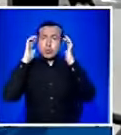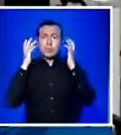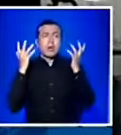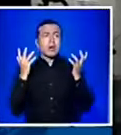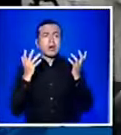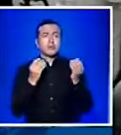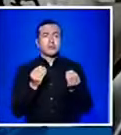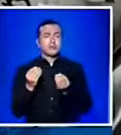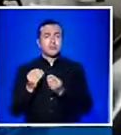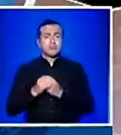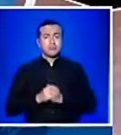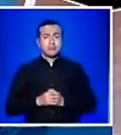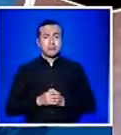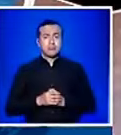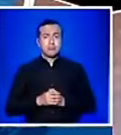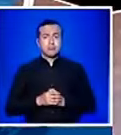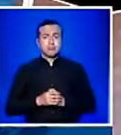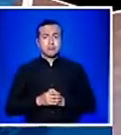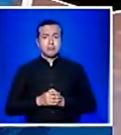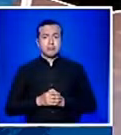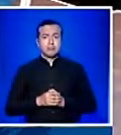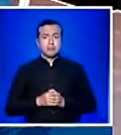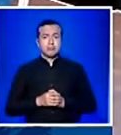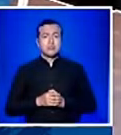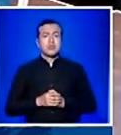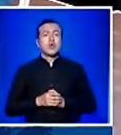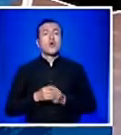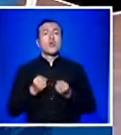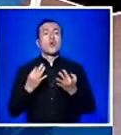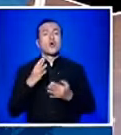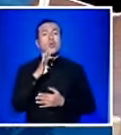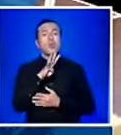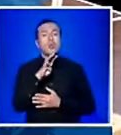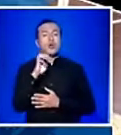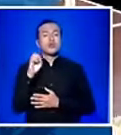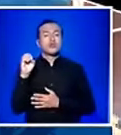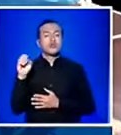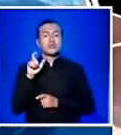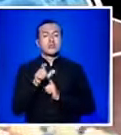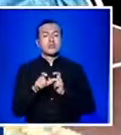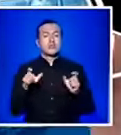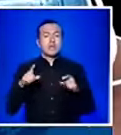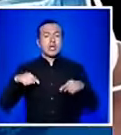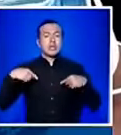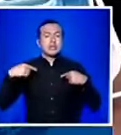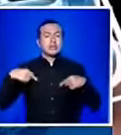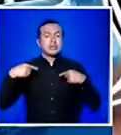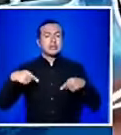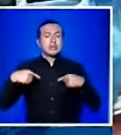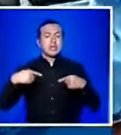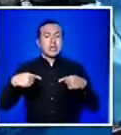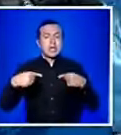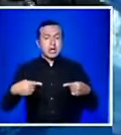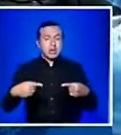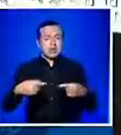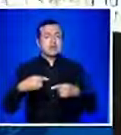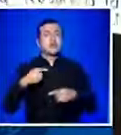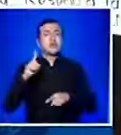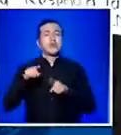y médicos. Ahí se atienden 400 personas al día e incluso llegan de otros